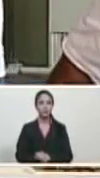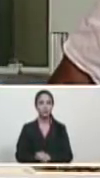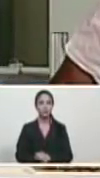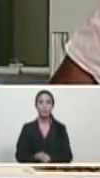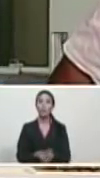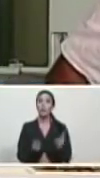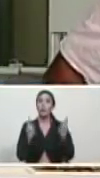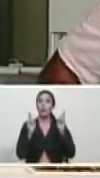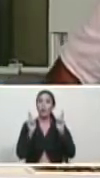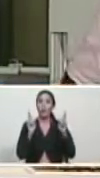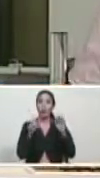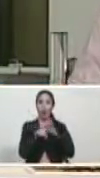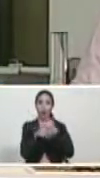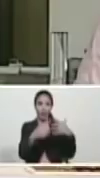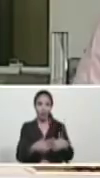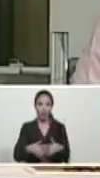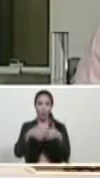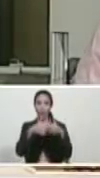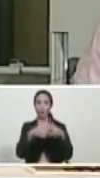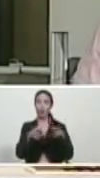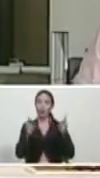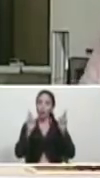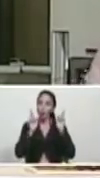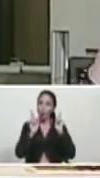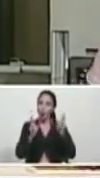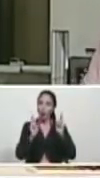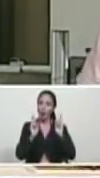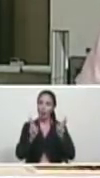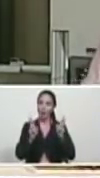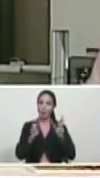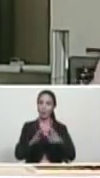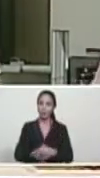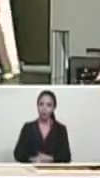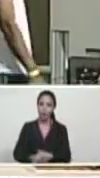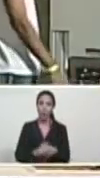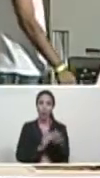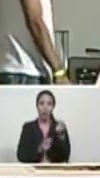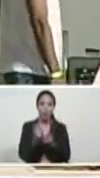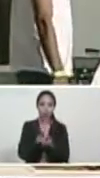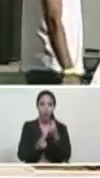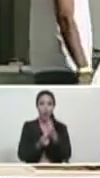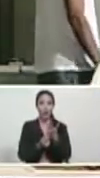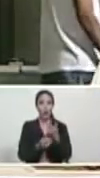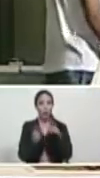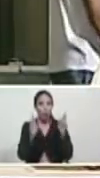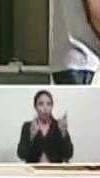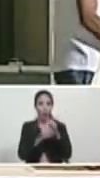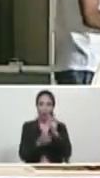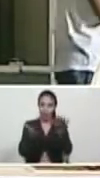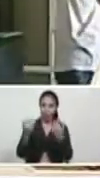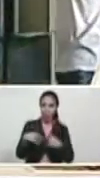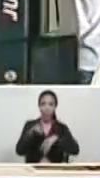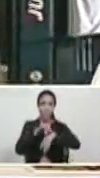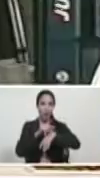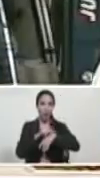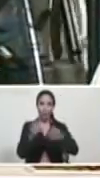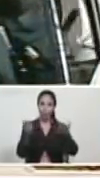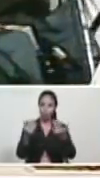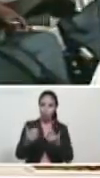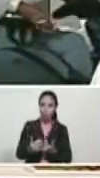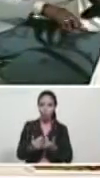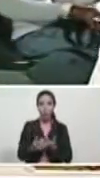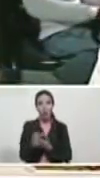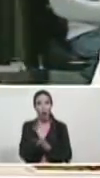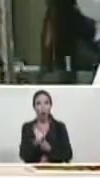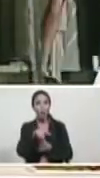Ojalá Estados Unidos, con todo el poder económico que tiene, invirtiera para mandar médicos solidarios a los pueblos del mundo